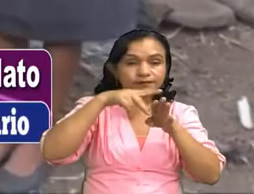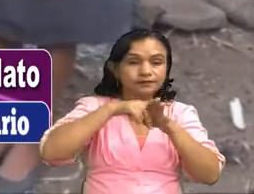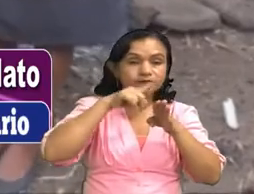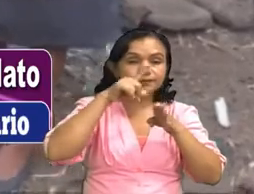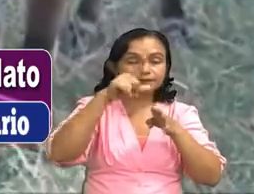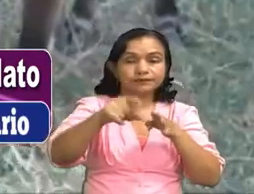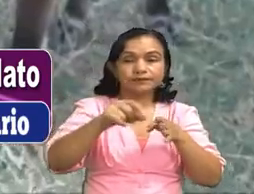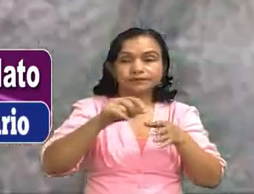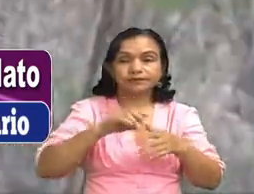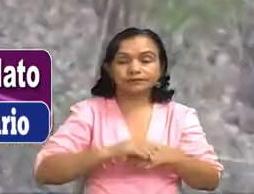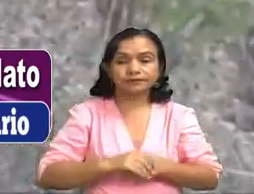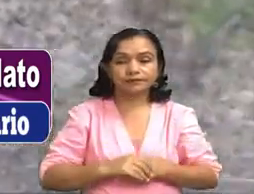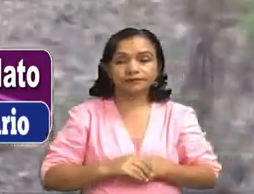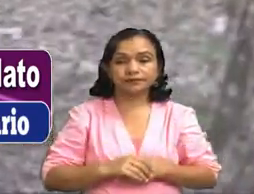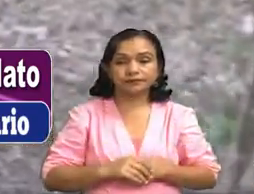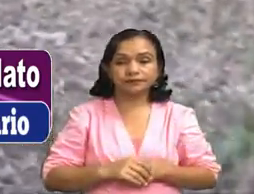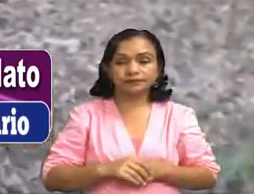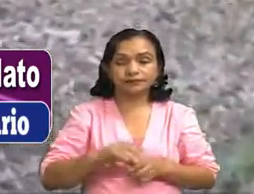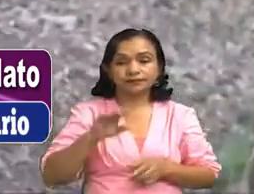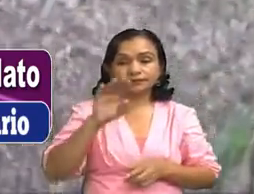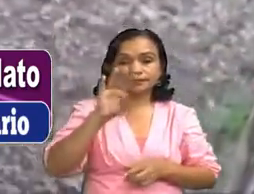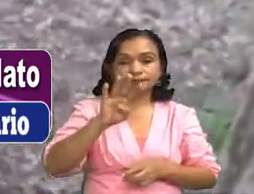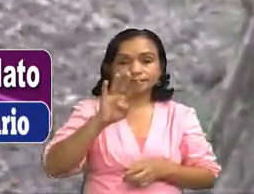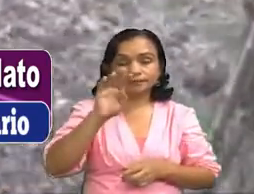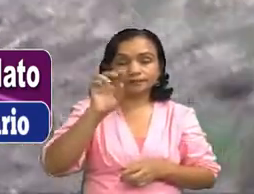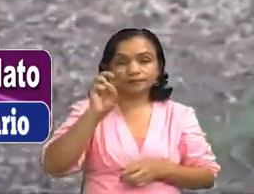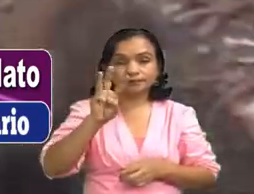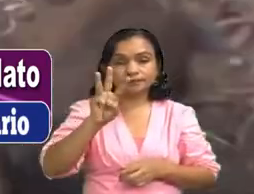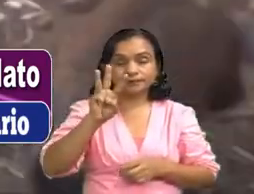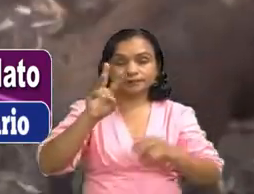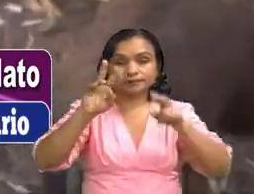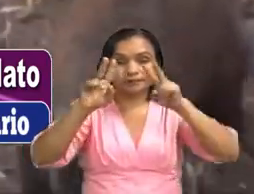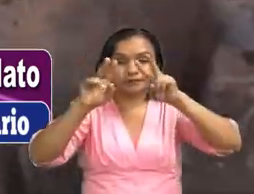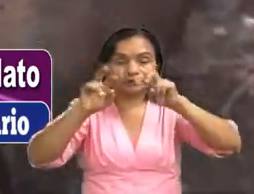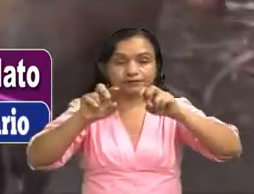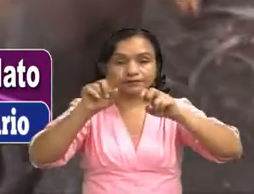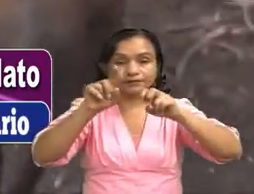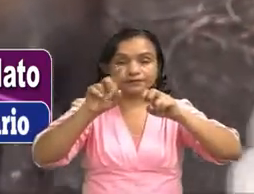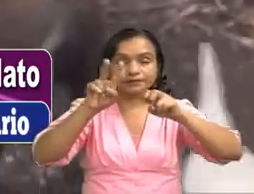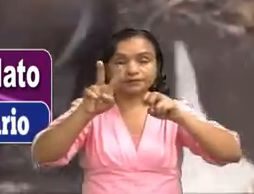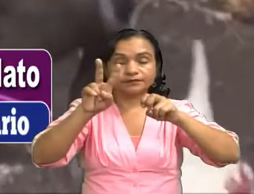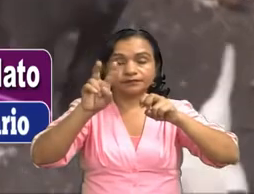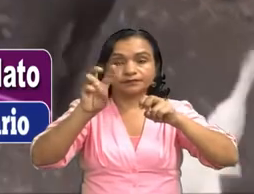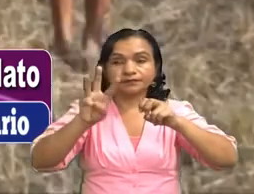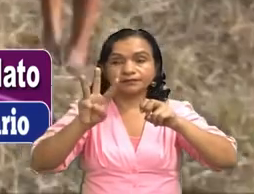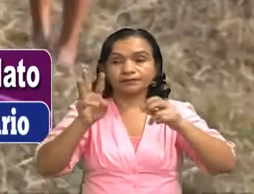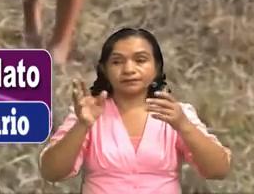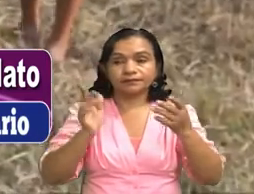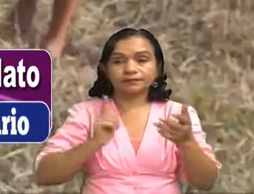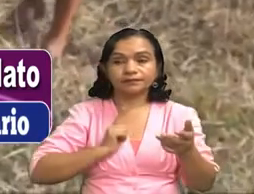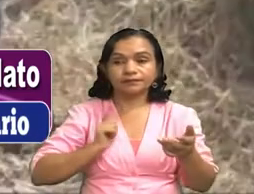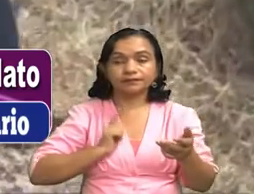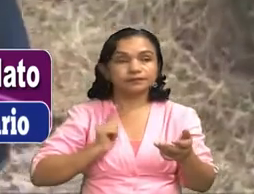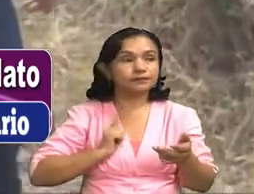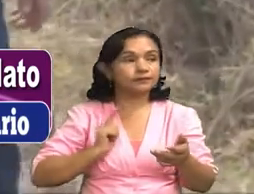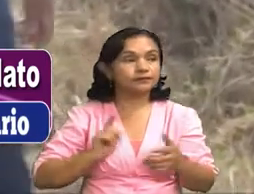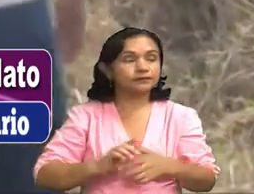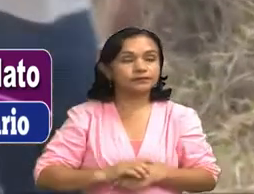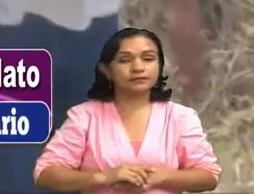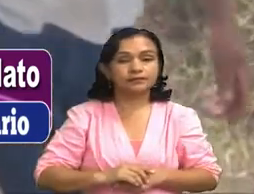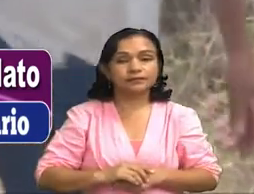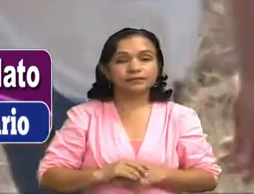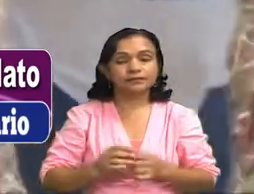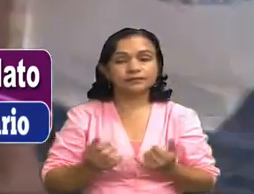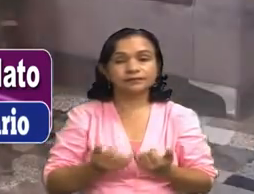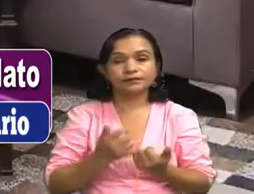Segregado de producción bovina y 43 establecimientos en evaluación. 123 estos. Aquí lo tenemos, hermano. Por favor,